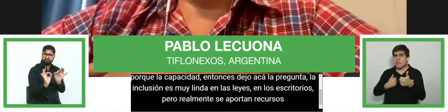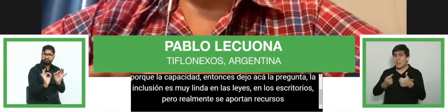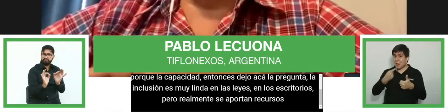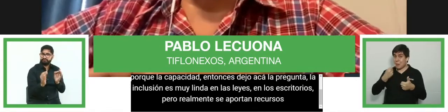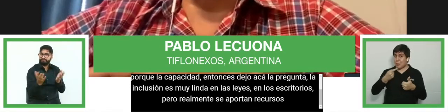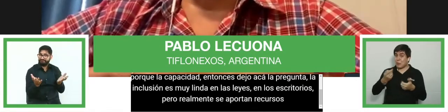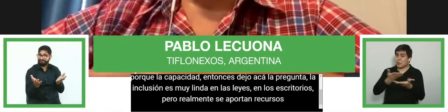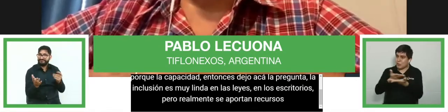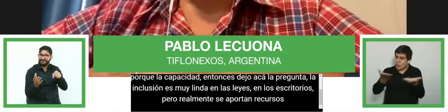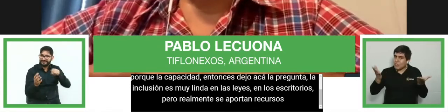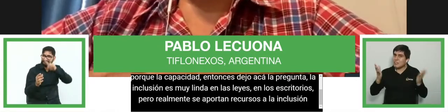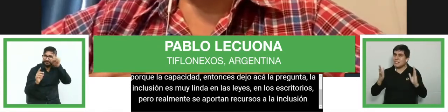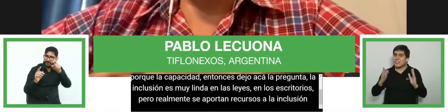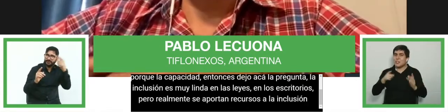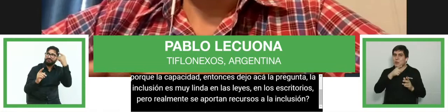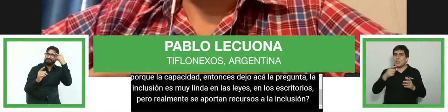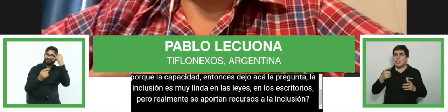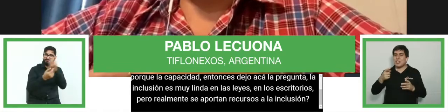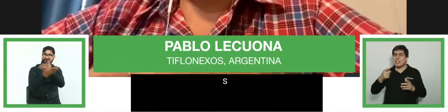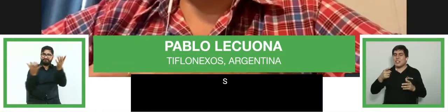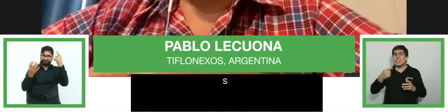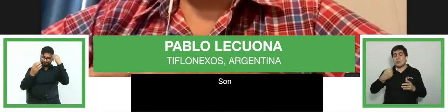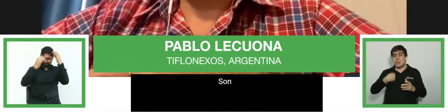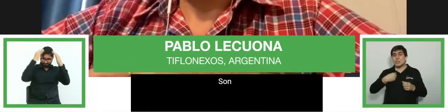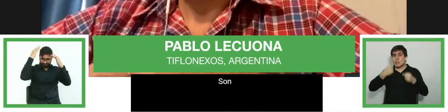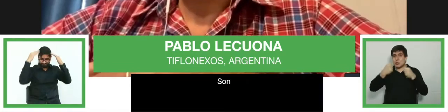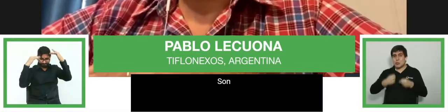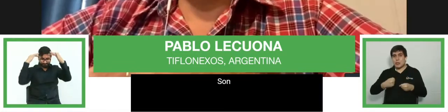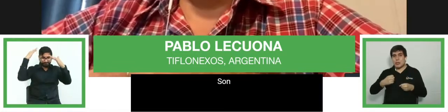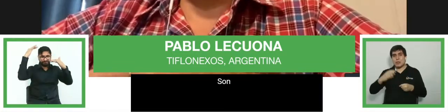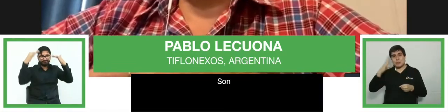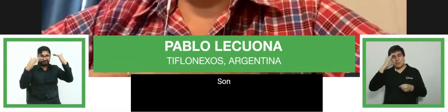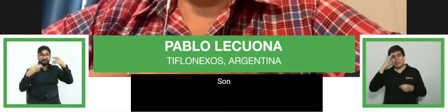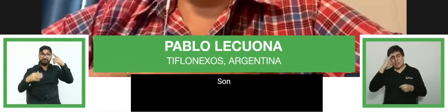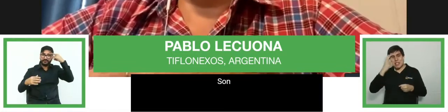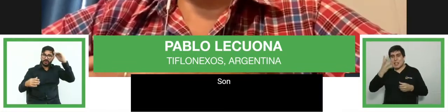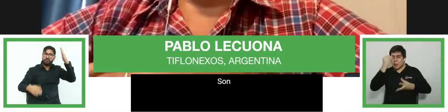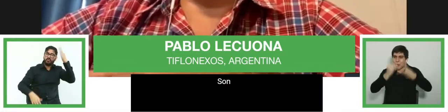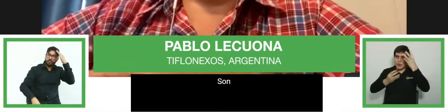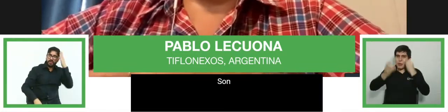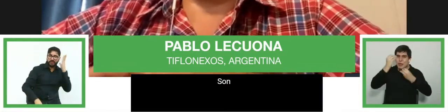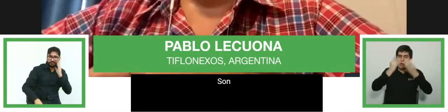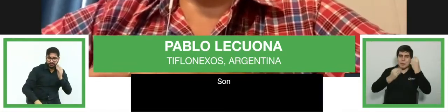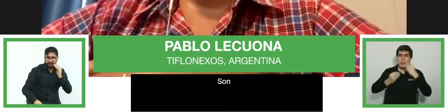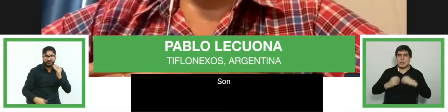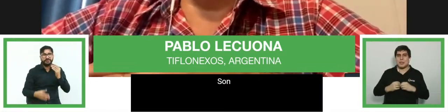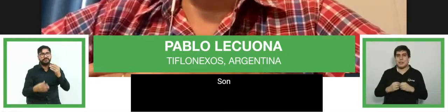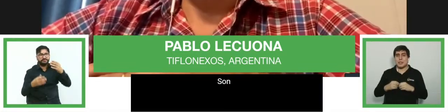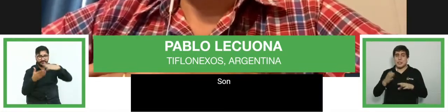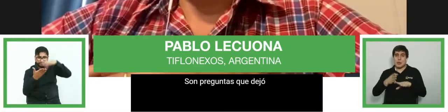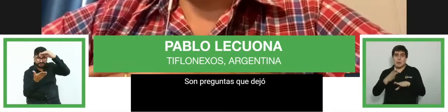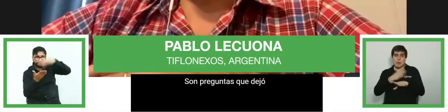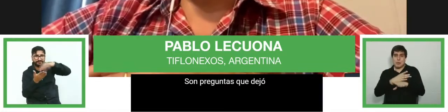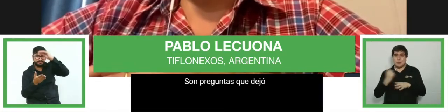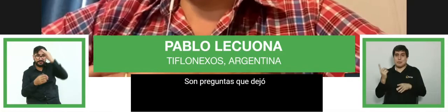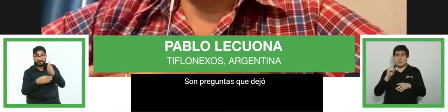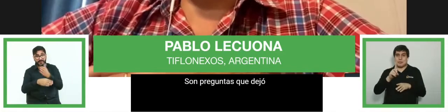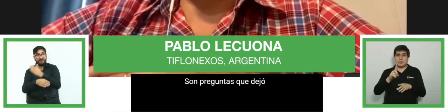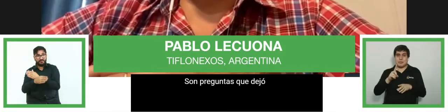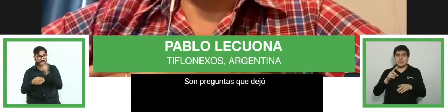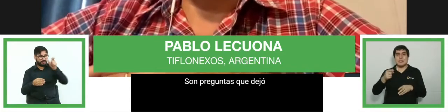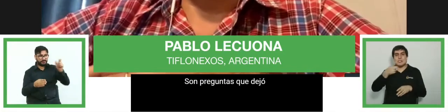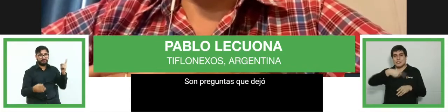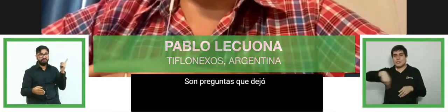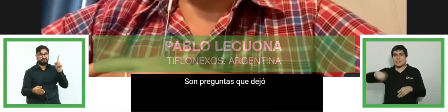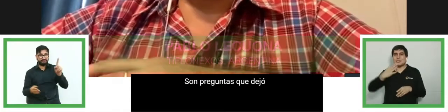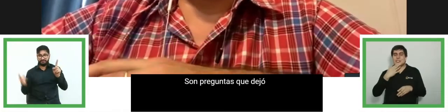que dejo, y bueno, desde nuestra experiencia, y desde ya, como dijo quien me antecedió, a disposición también